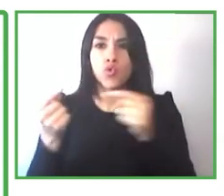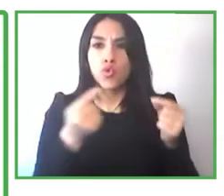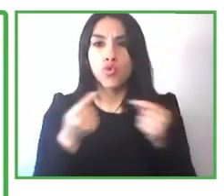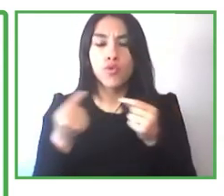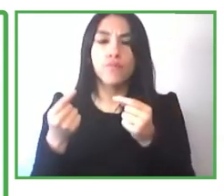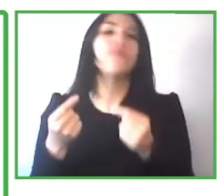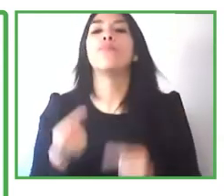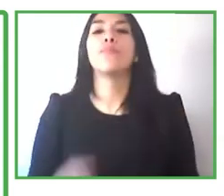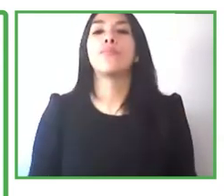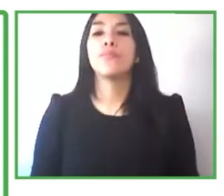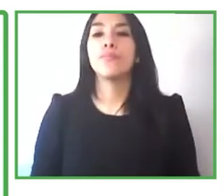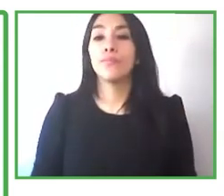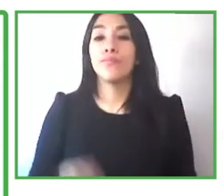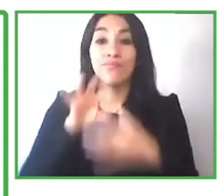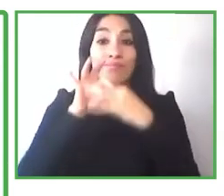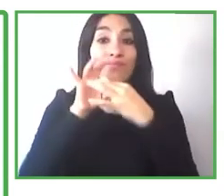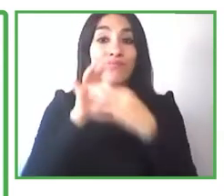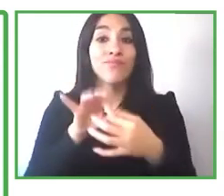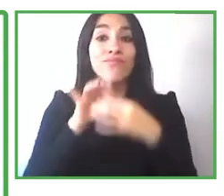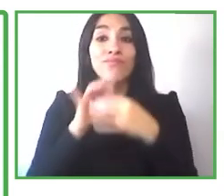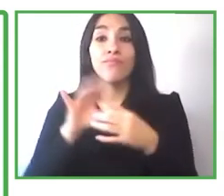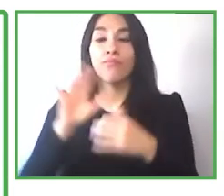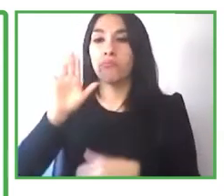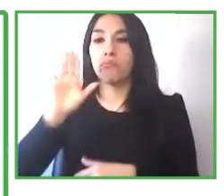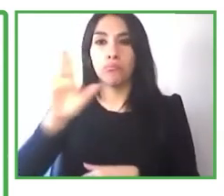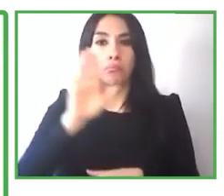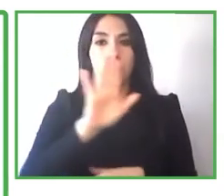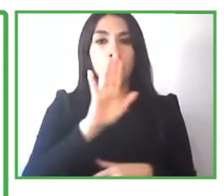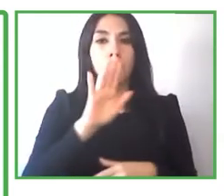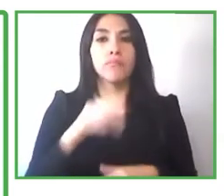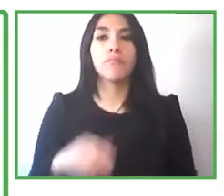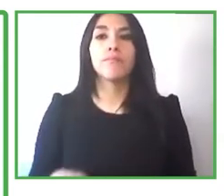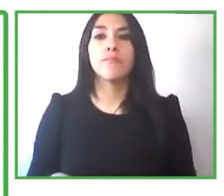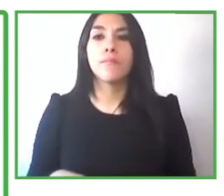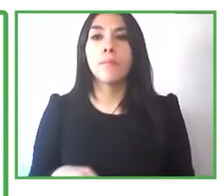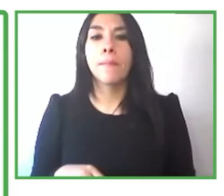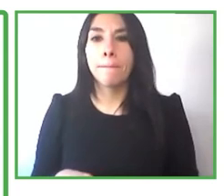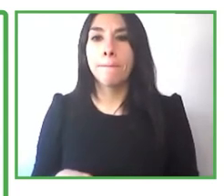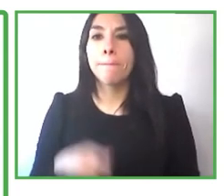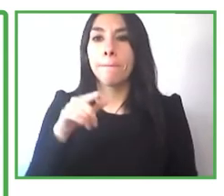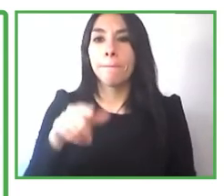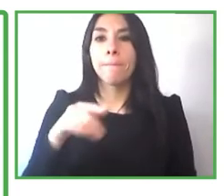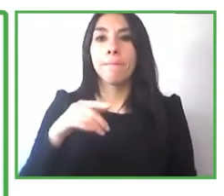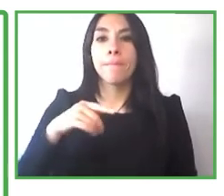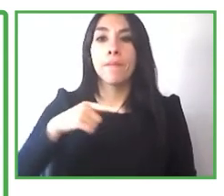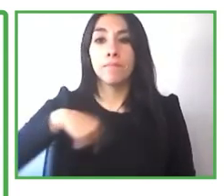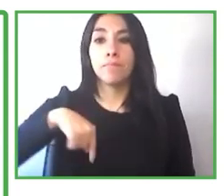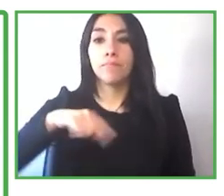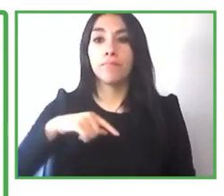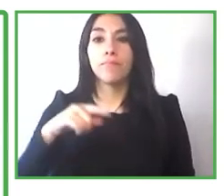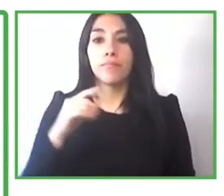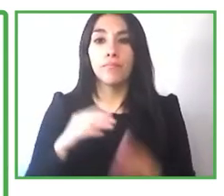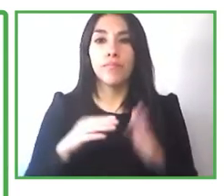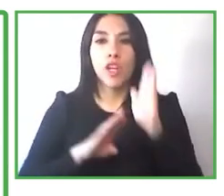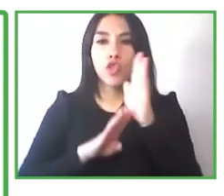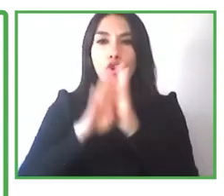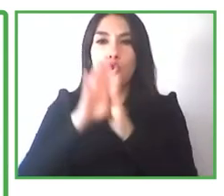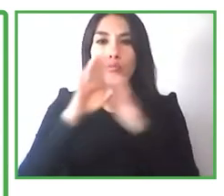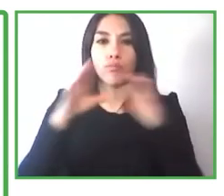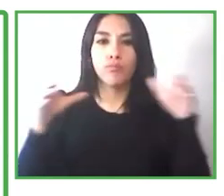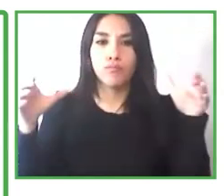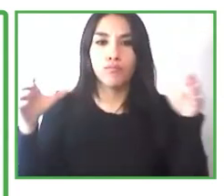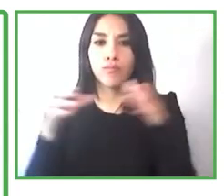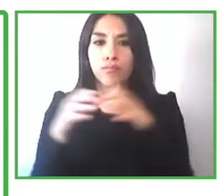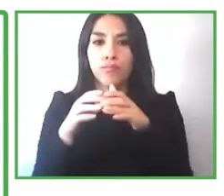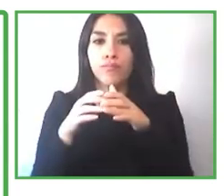muy importante para nosotros, entonces tratamos de desarrollar habilidades clave de empleo. Y lo que es importante acá